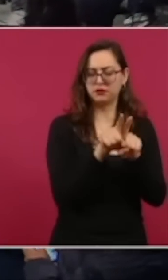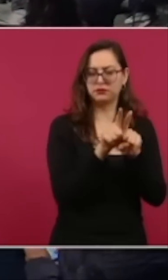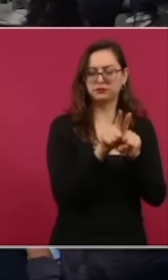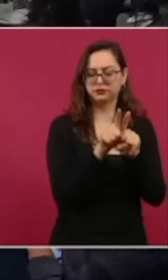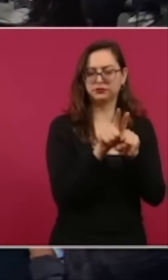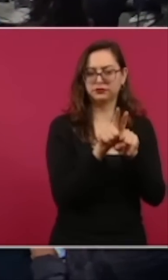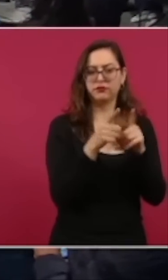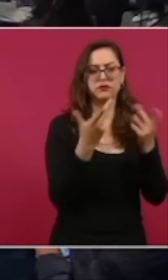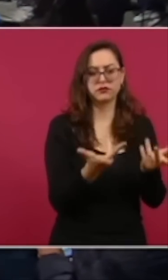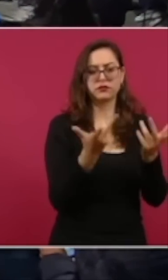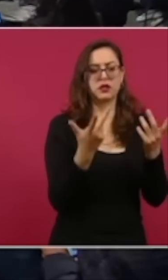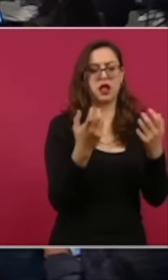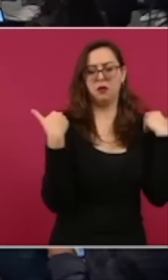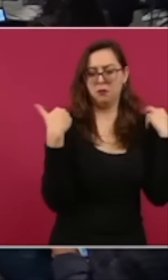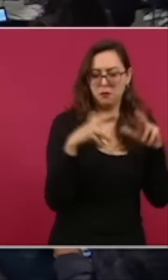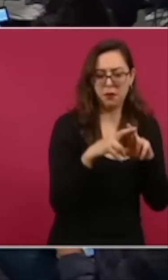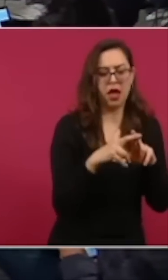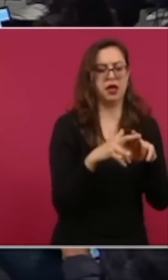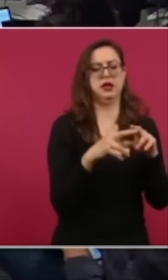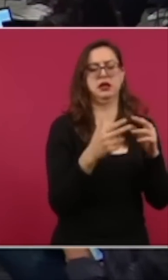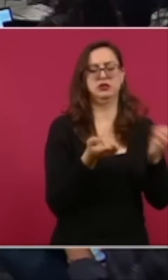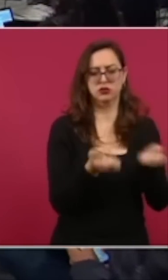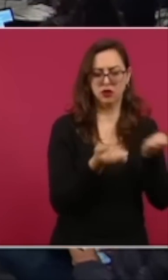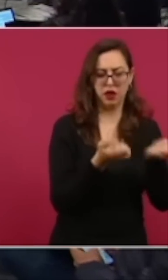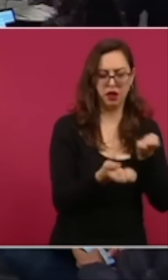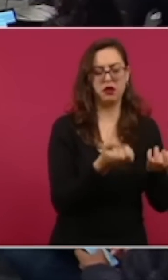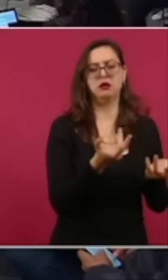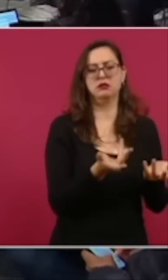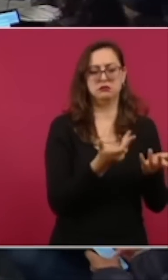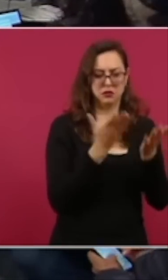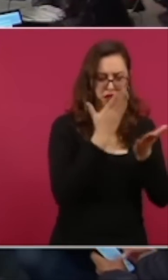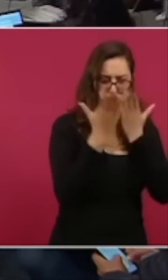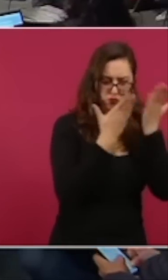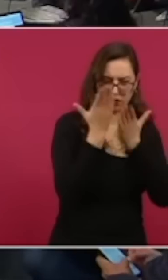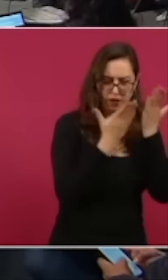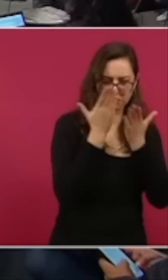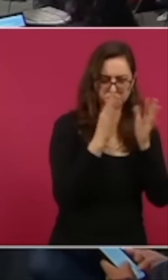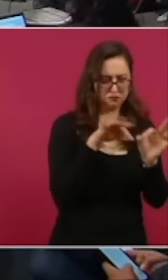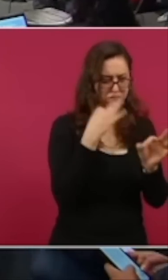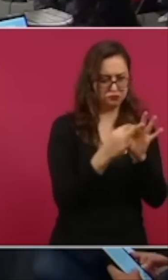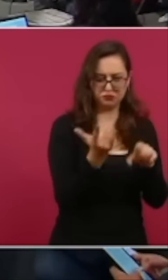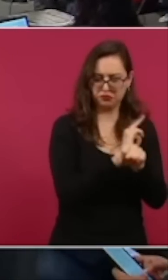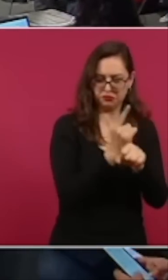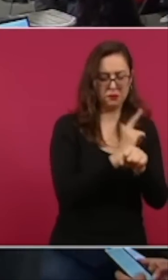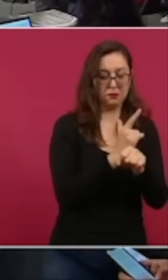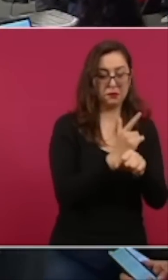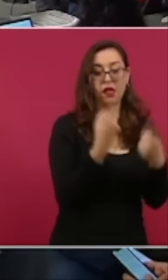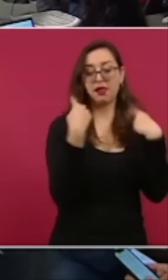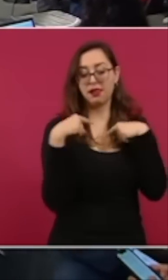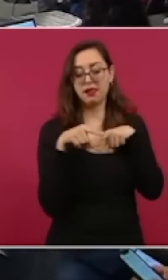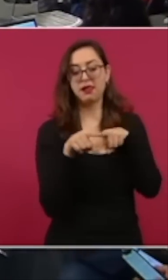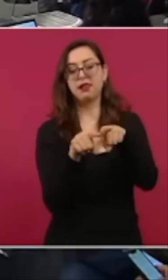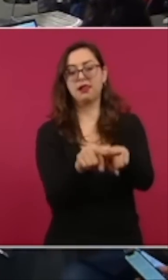Como maestros de educación física van a terminar su carrera, pero al mismo